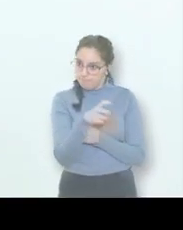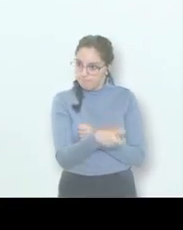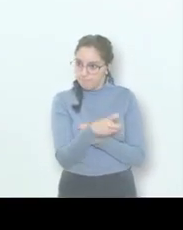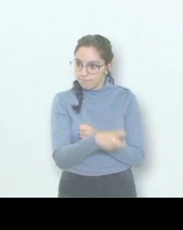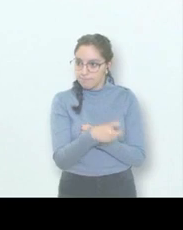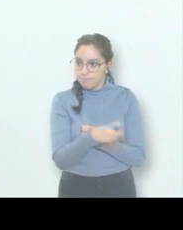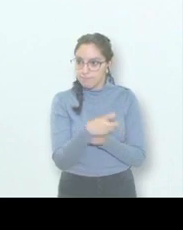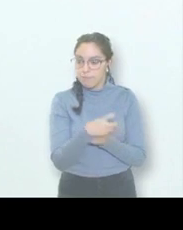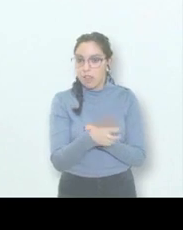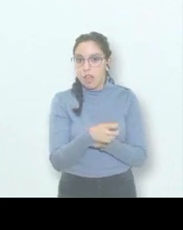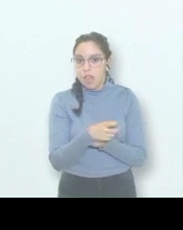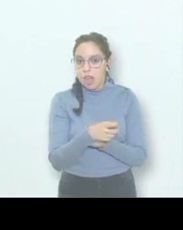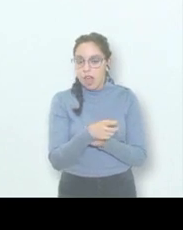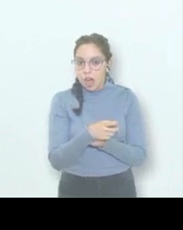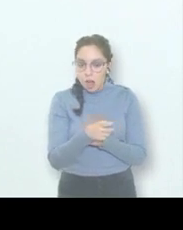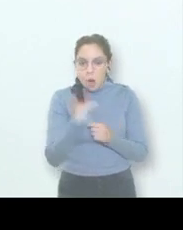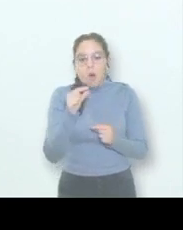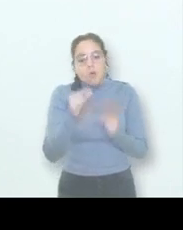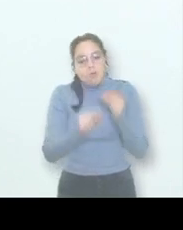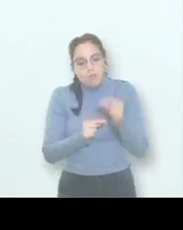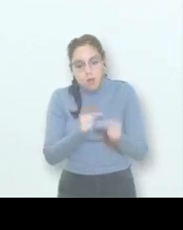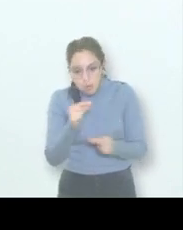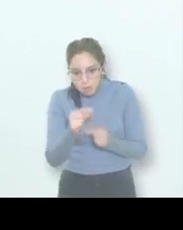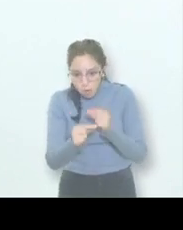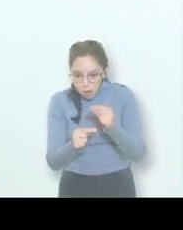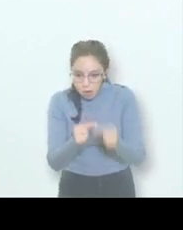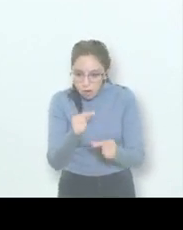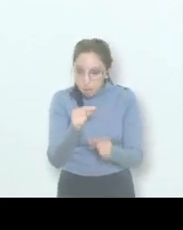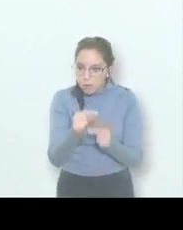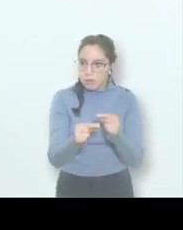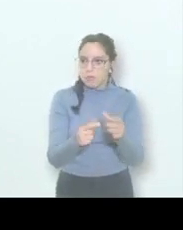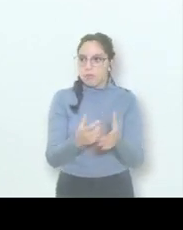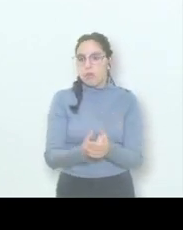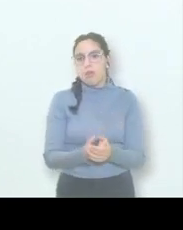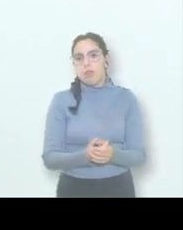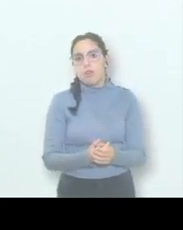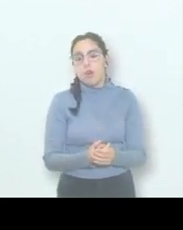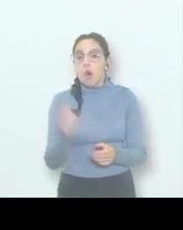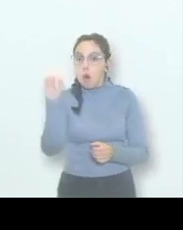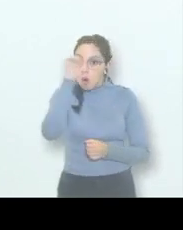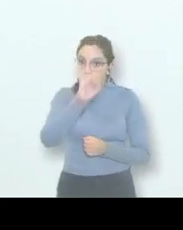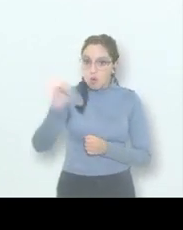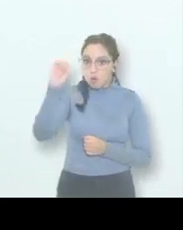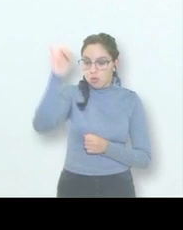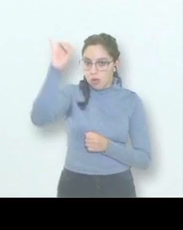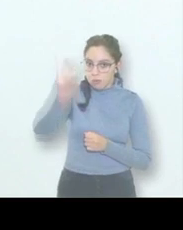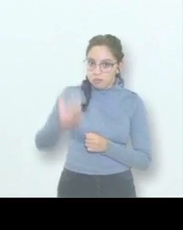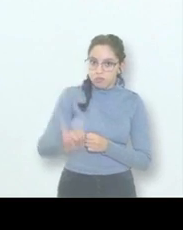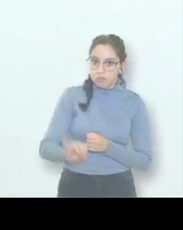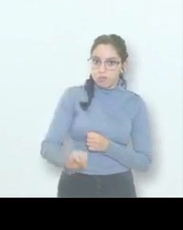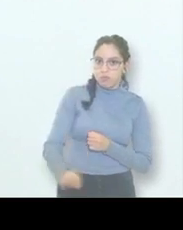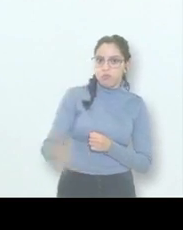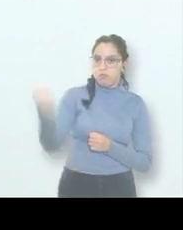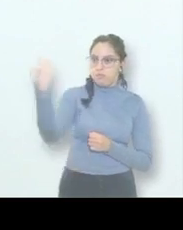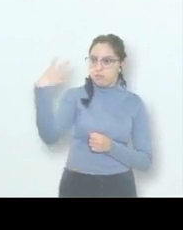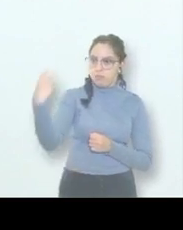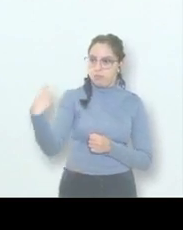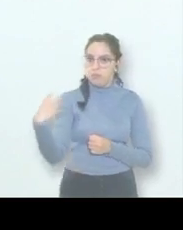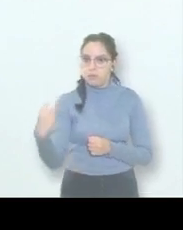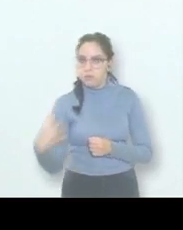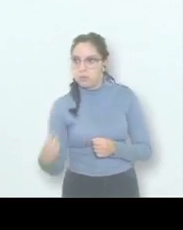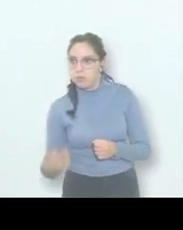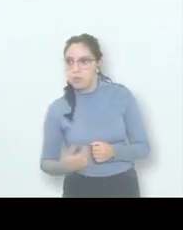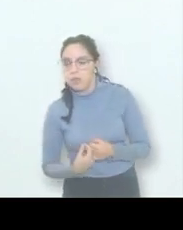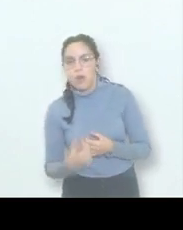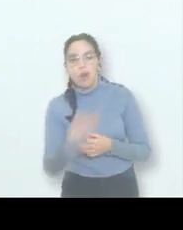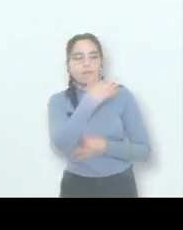den a conocer esta semaforización, que serán los días jueves y que lo establecerá la Secretaría de Salud Federal, todas